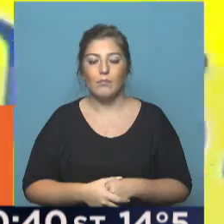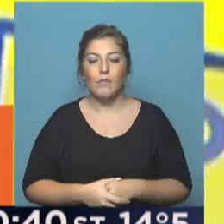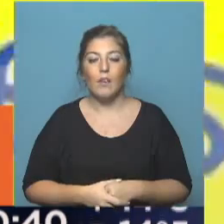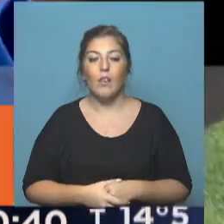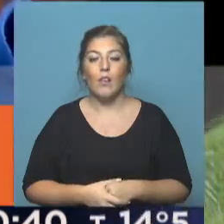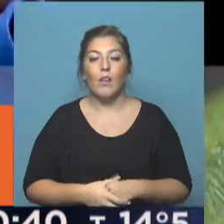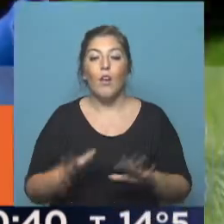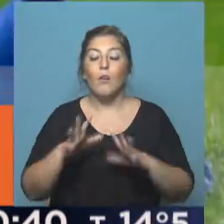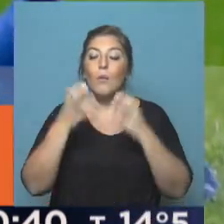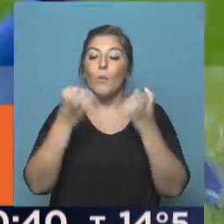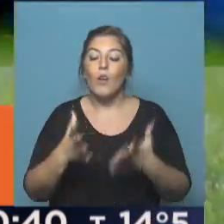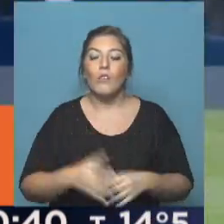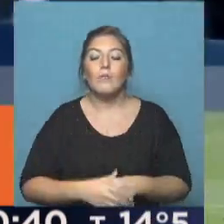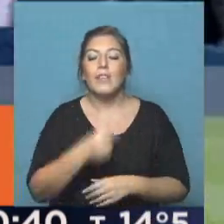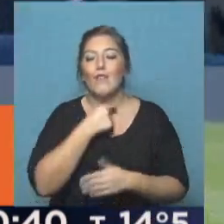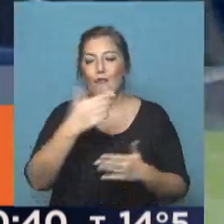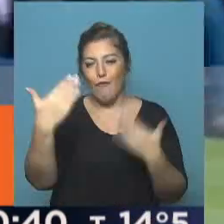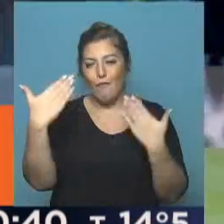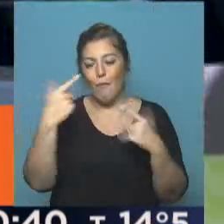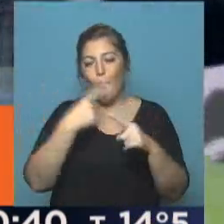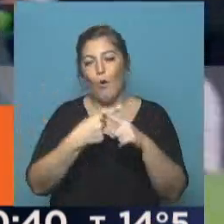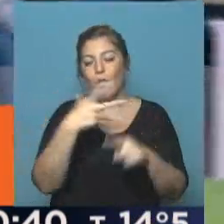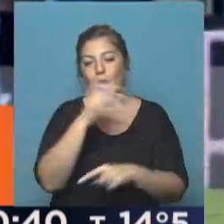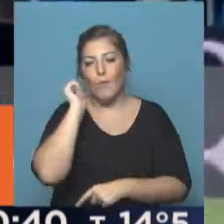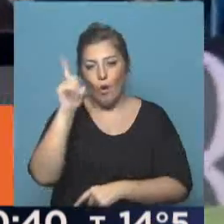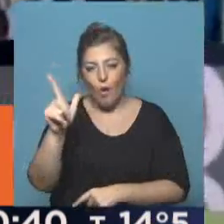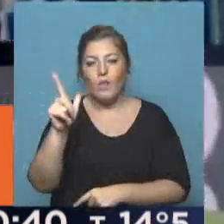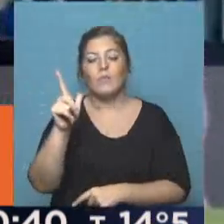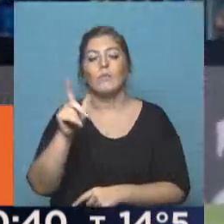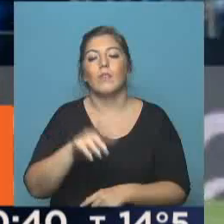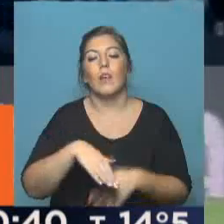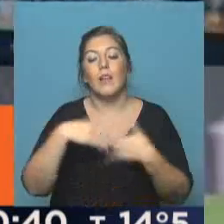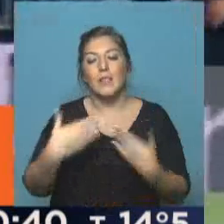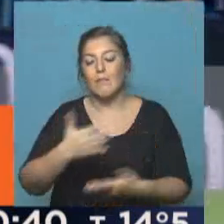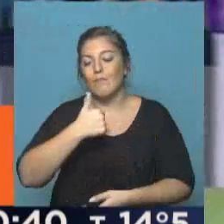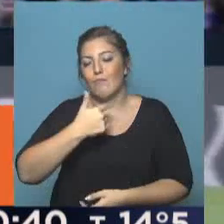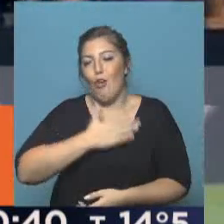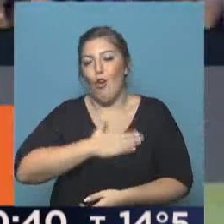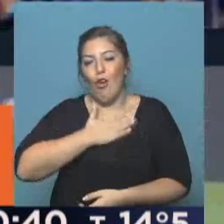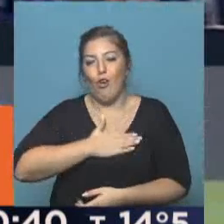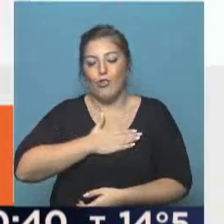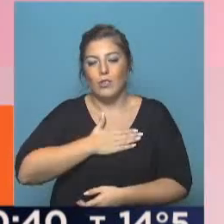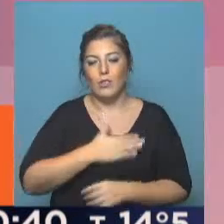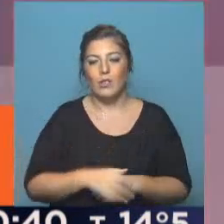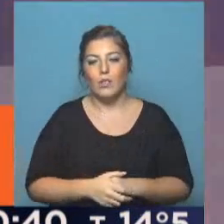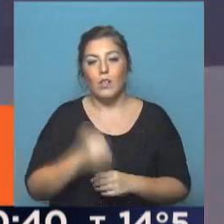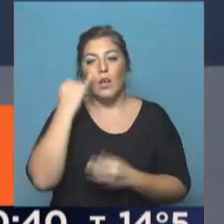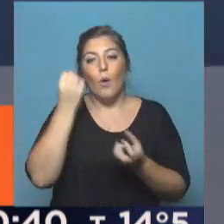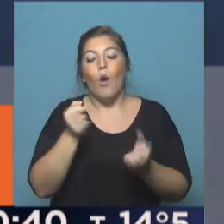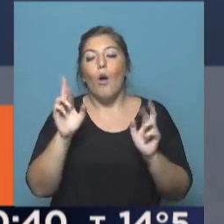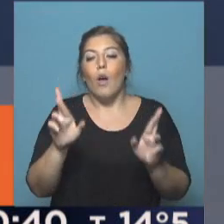bueno, te quiero felicitar por los 500 goles, así que me pone muy contento y bueno,